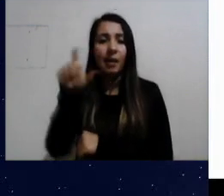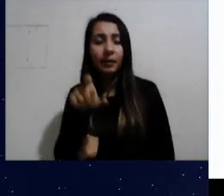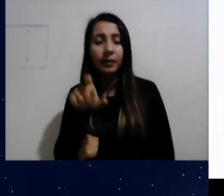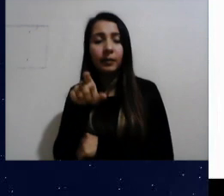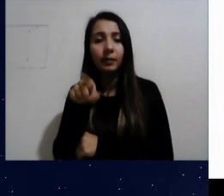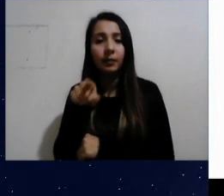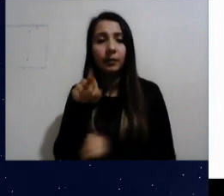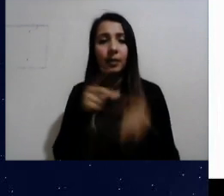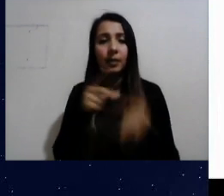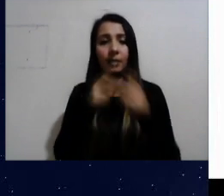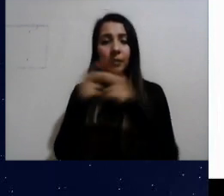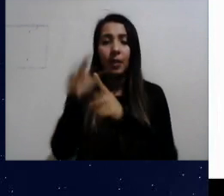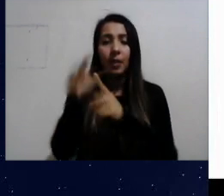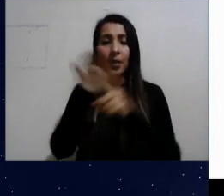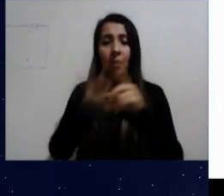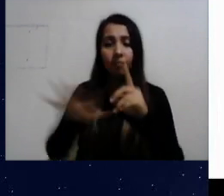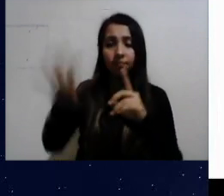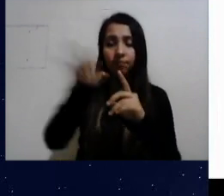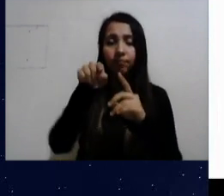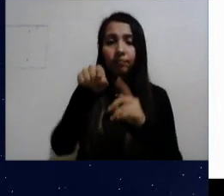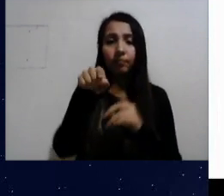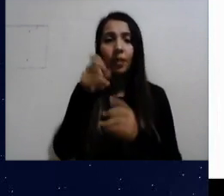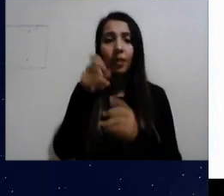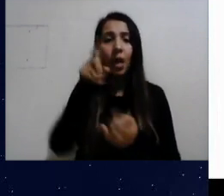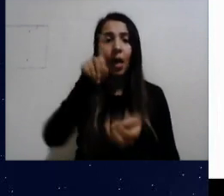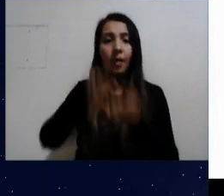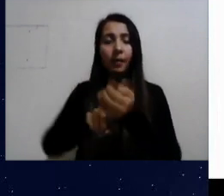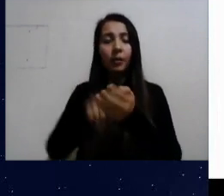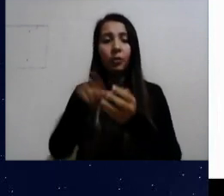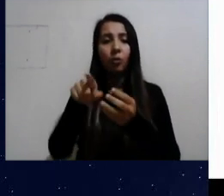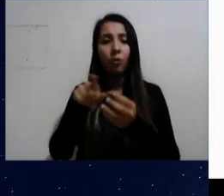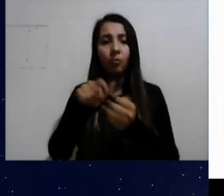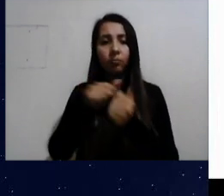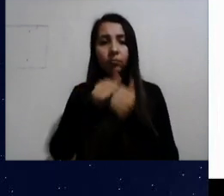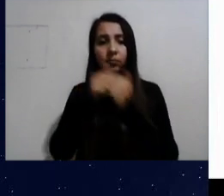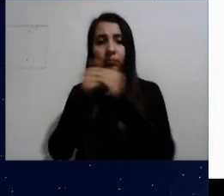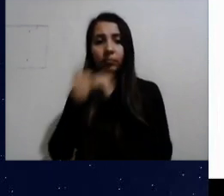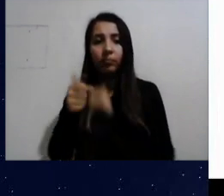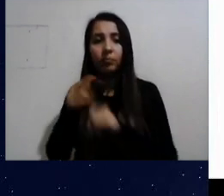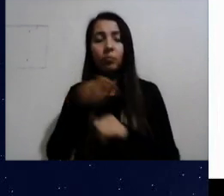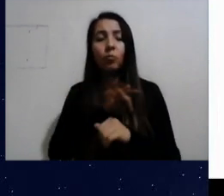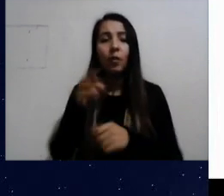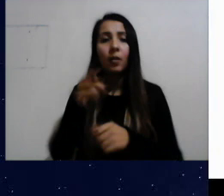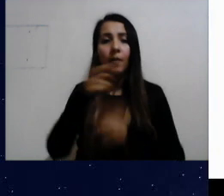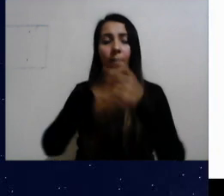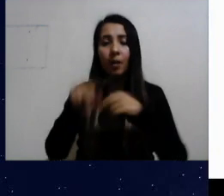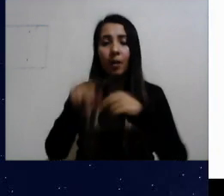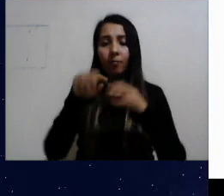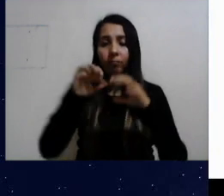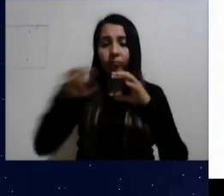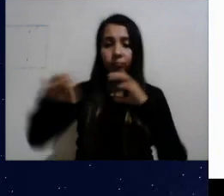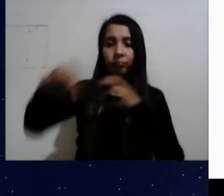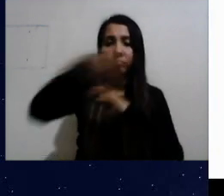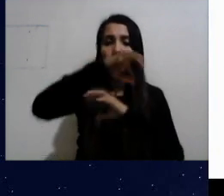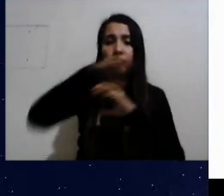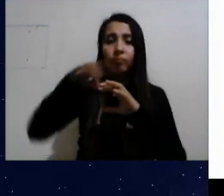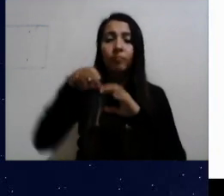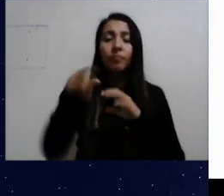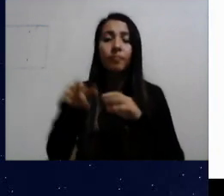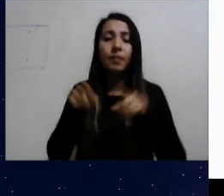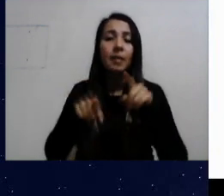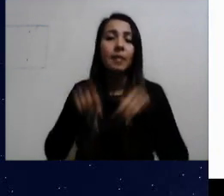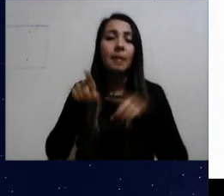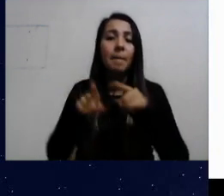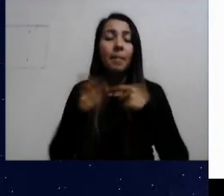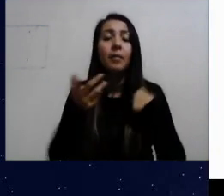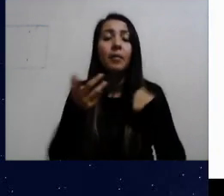cavidad en el interior, sino que es capaz de generar anillos dependiendo de lo combado que esté el disco, de lo cóncavo que